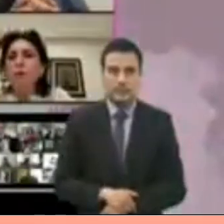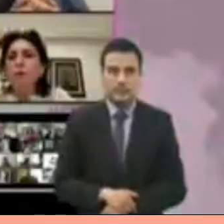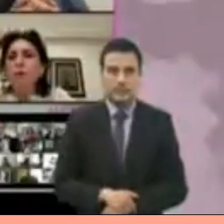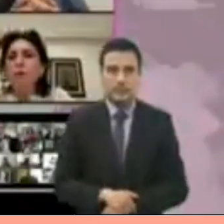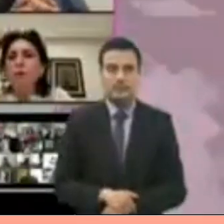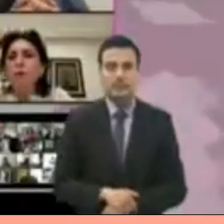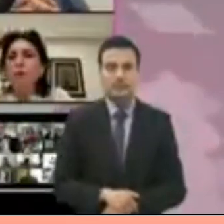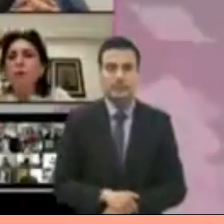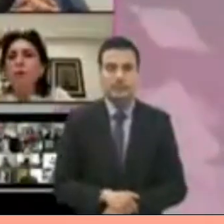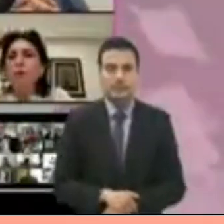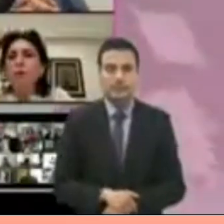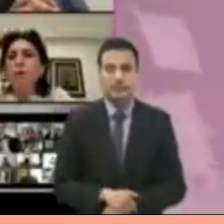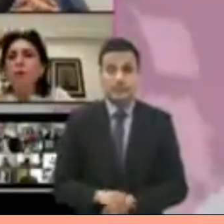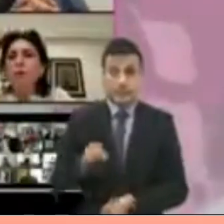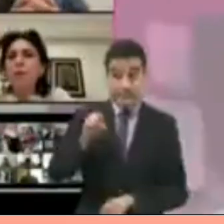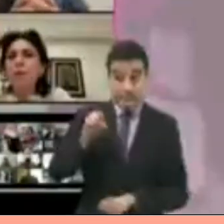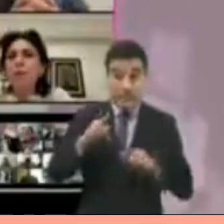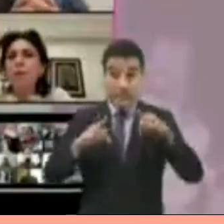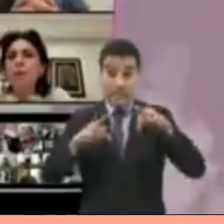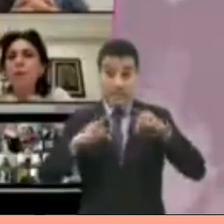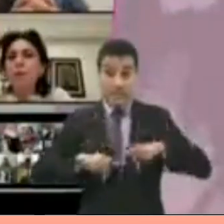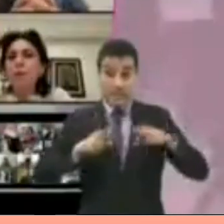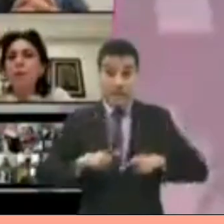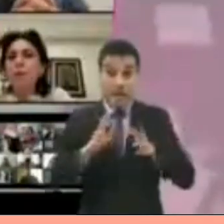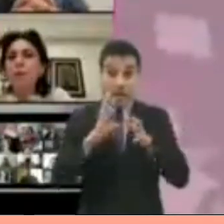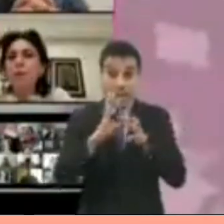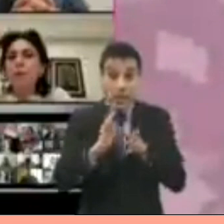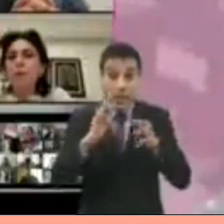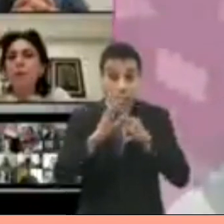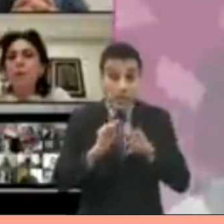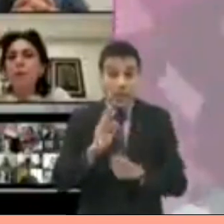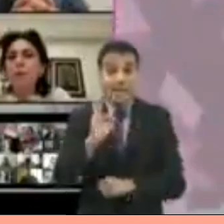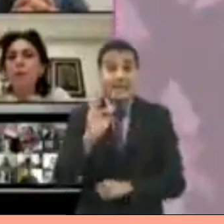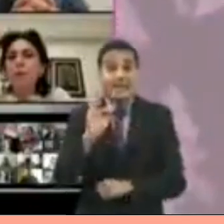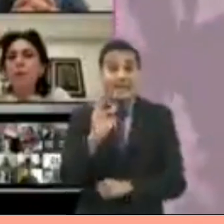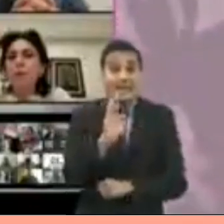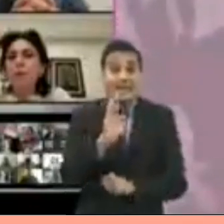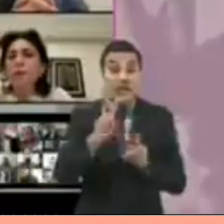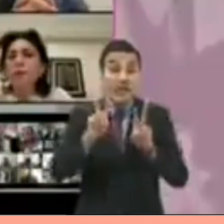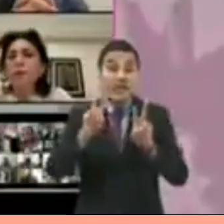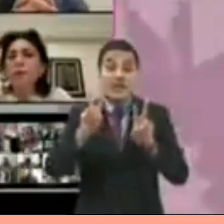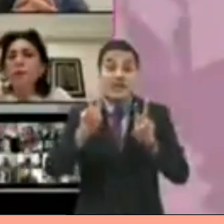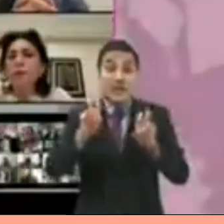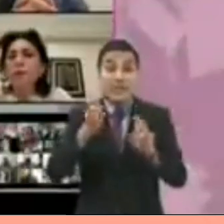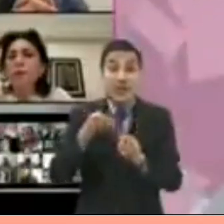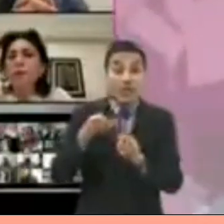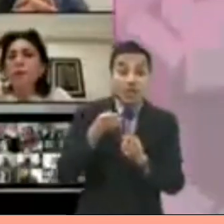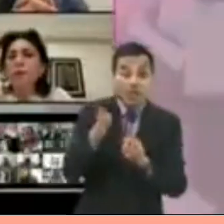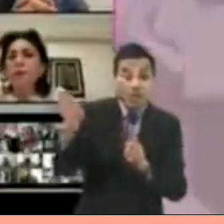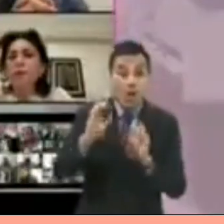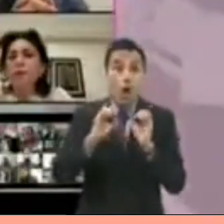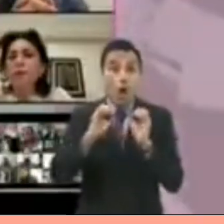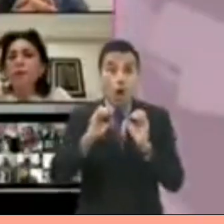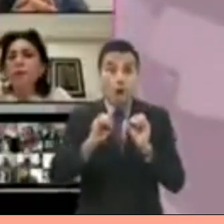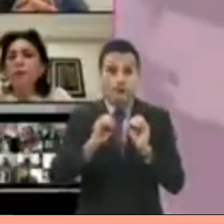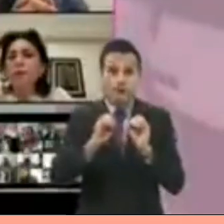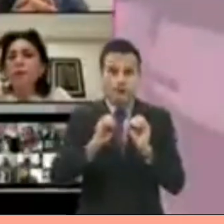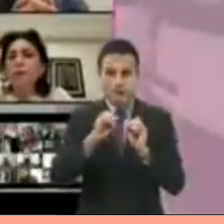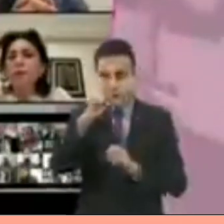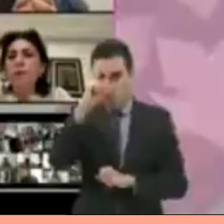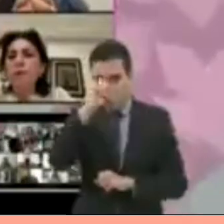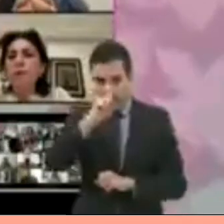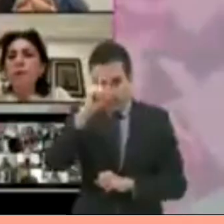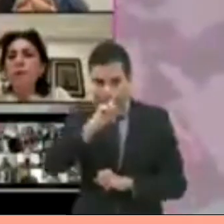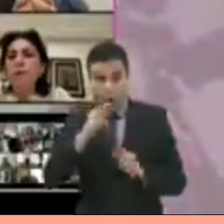Si el orador se aparta de la cuestión en debate o hace alguna referencia que ofrenda a cualquiera de los integrantes del consejo, el presidente,